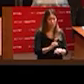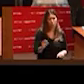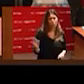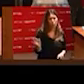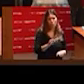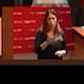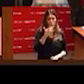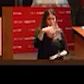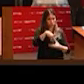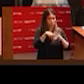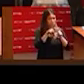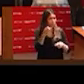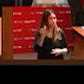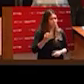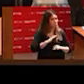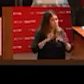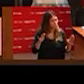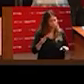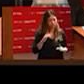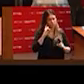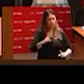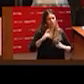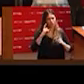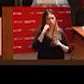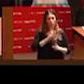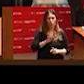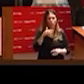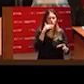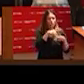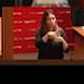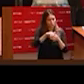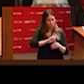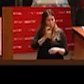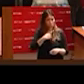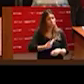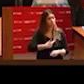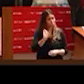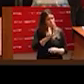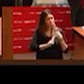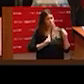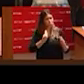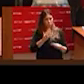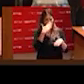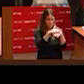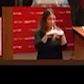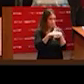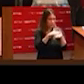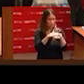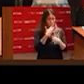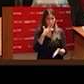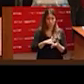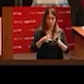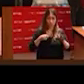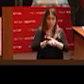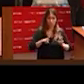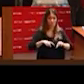qué es lo que ocurre en las empresas sino que además intenta incorporar otros contenidos que consideramos esenciales cuando una persona se